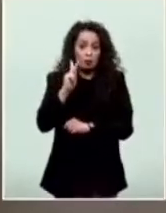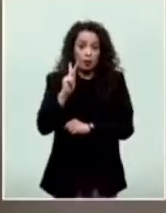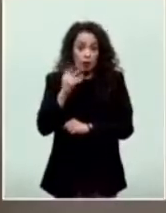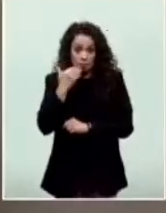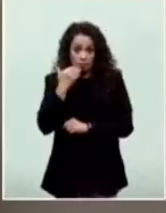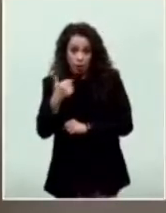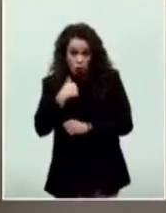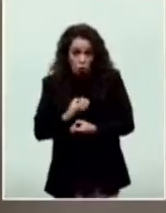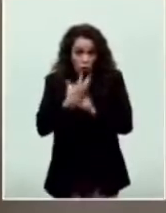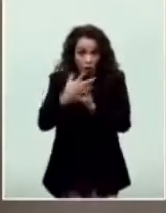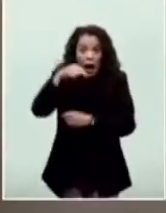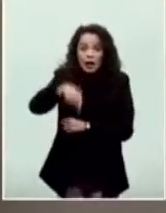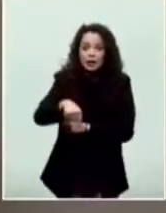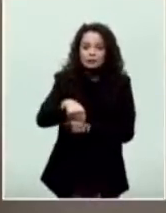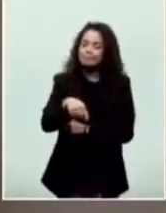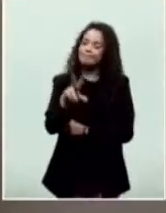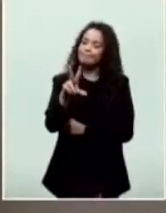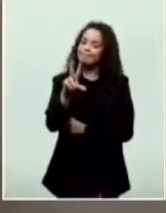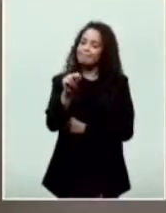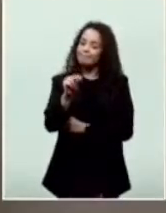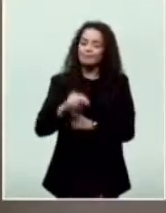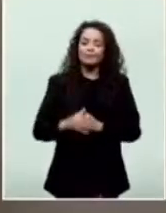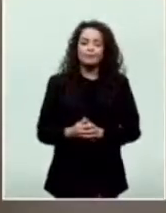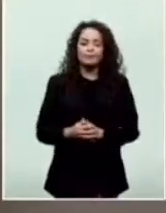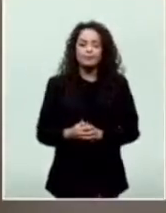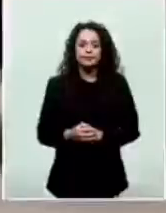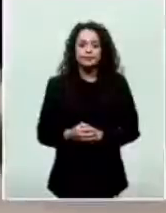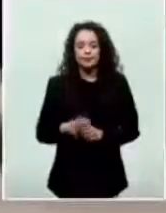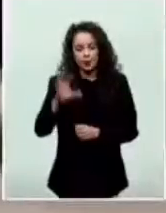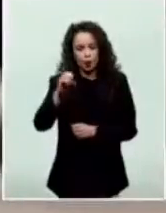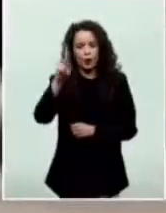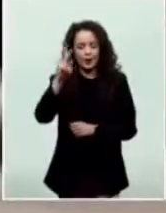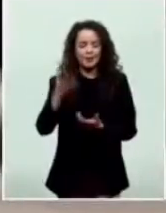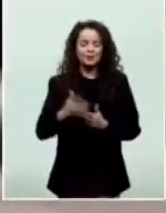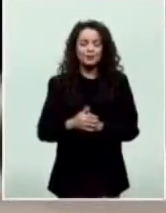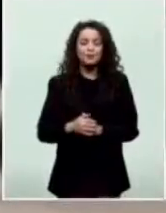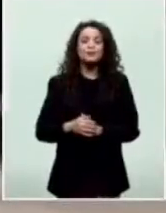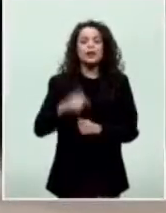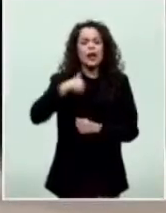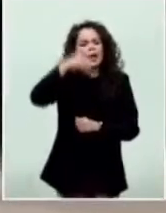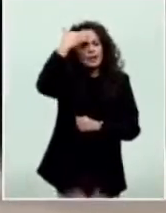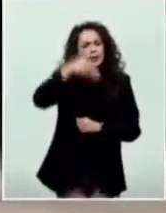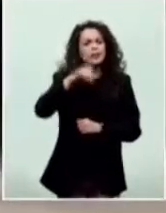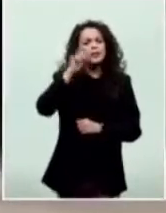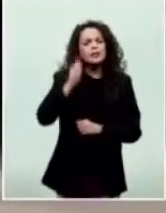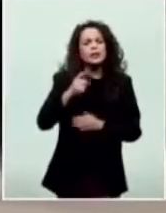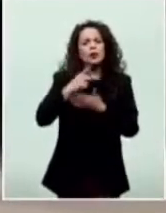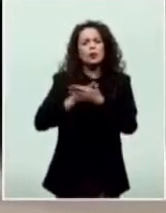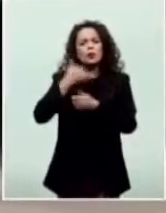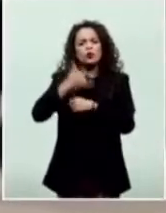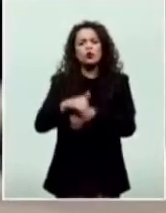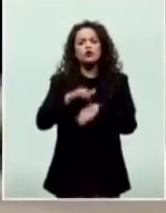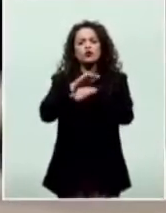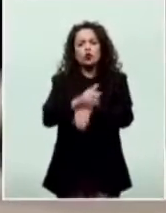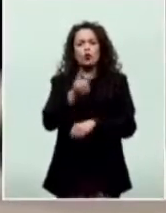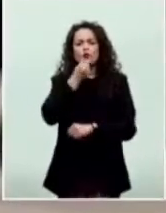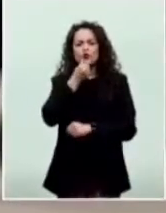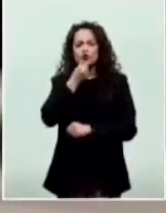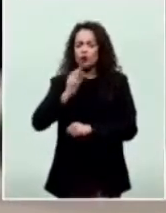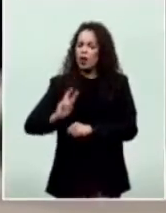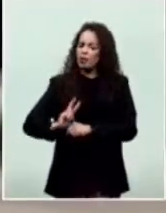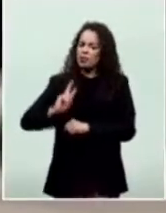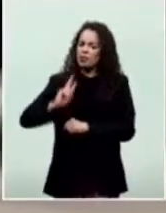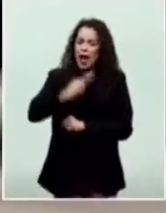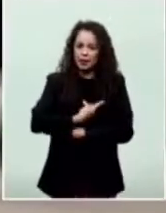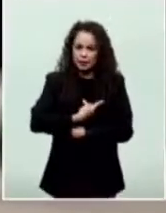yo la expresara. Ok. Sabemos que el proyecto de infancias trans ya está en el Pleno.